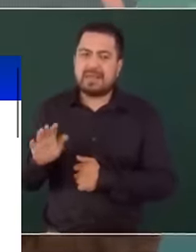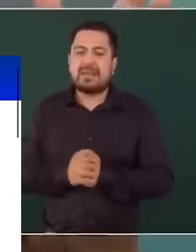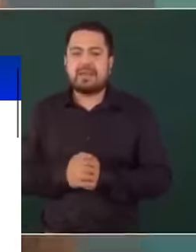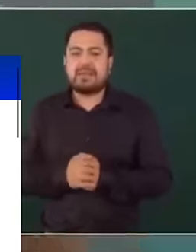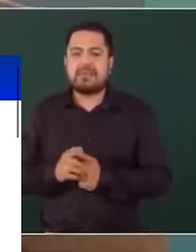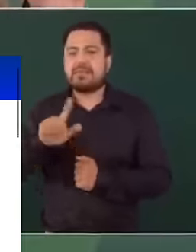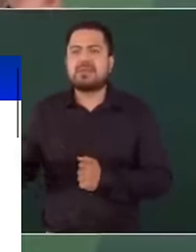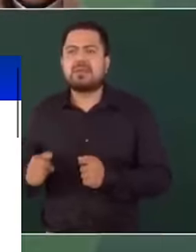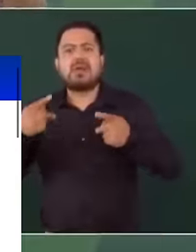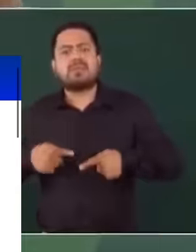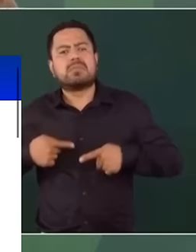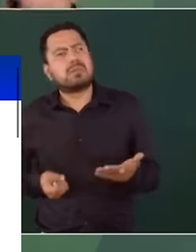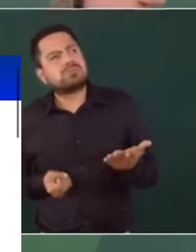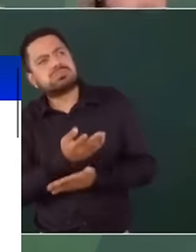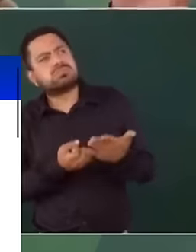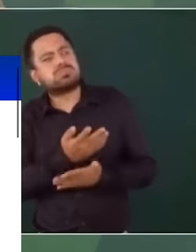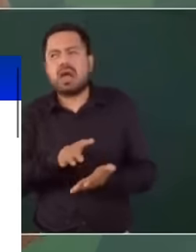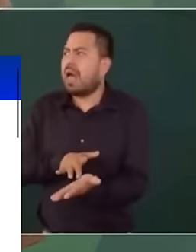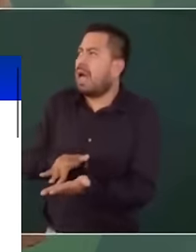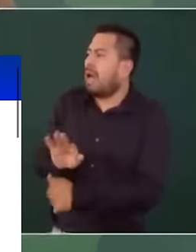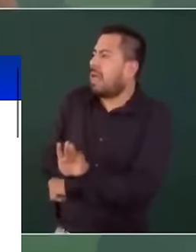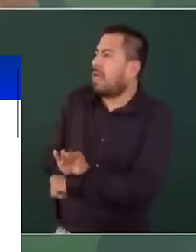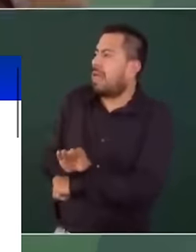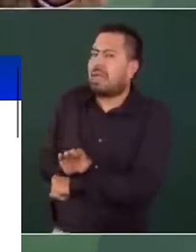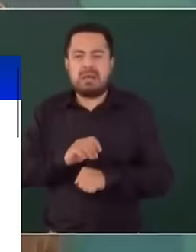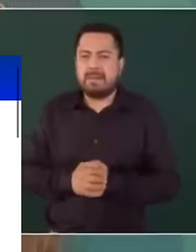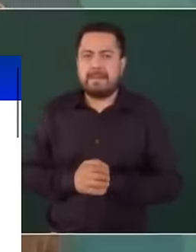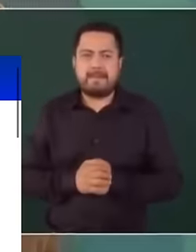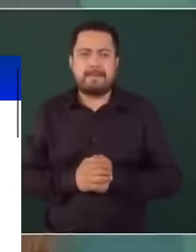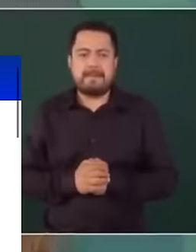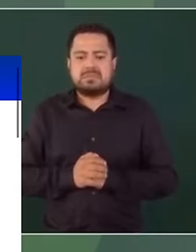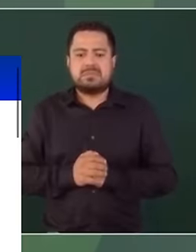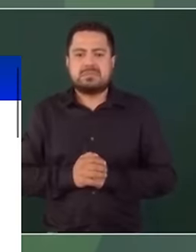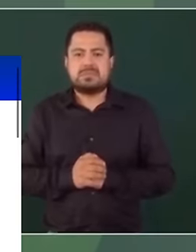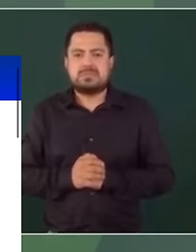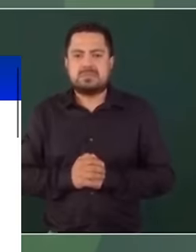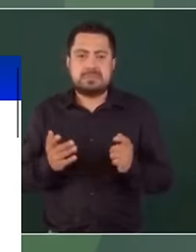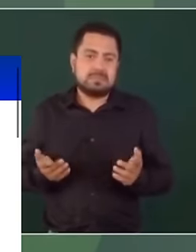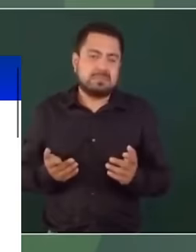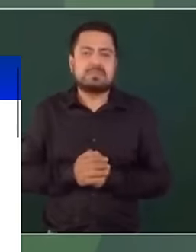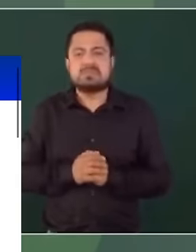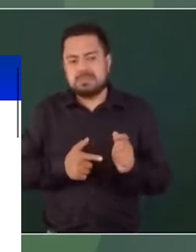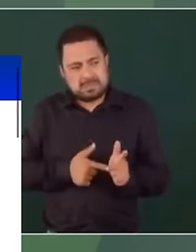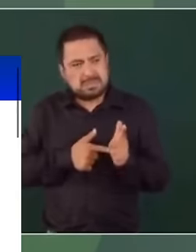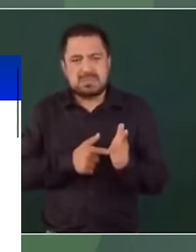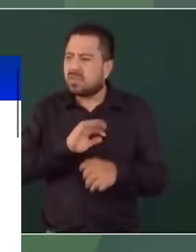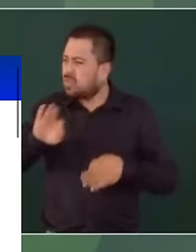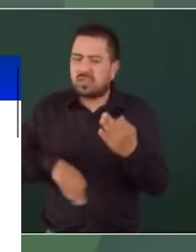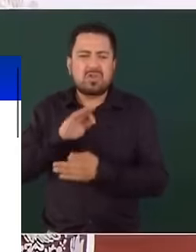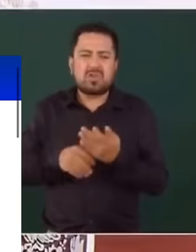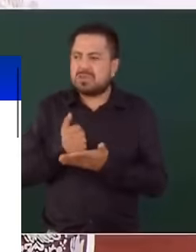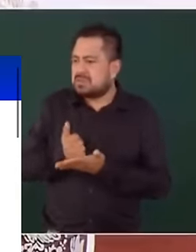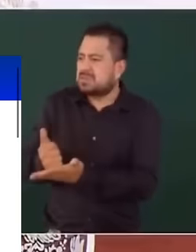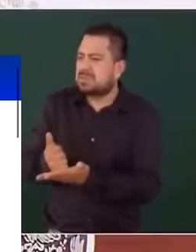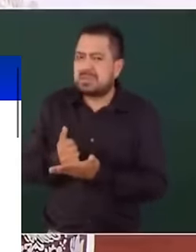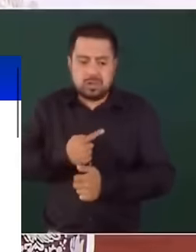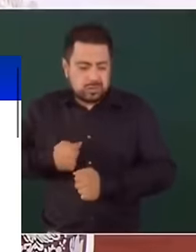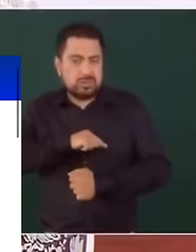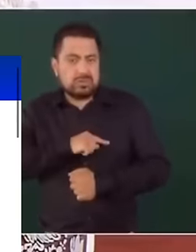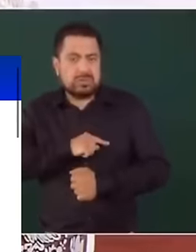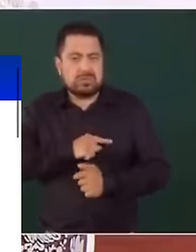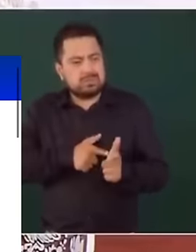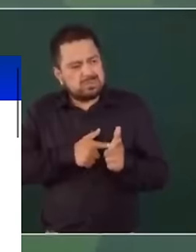Y sale la gente a apoyarlos y a tomar la carretera. Eso no. Entonces, seguir todos ayudando. Nosotros vamos a